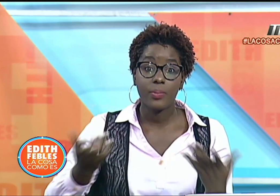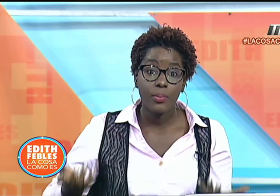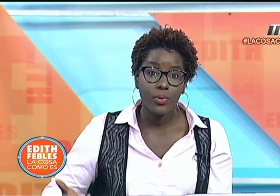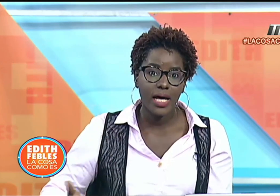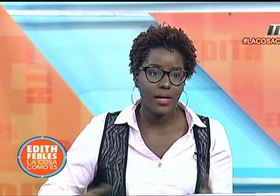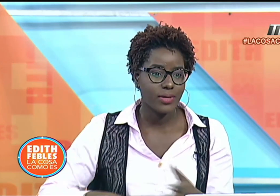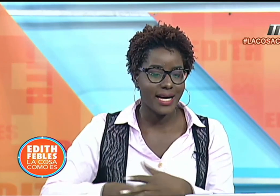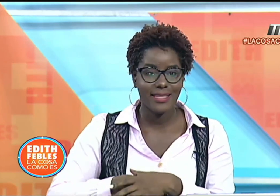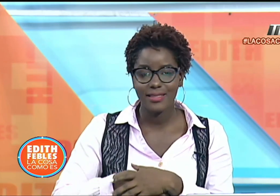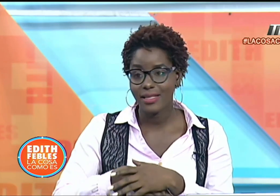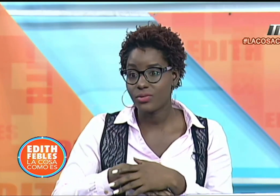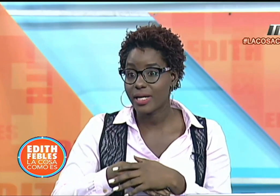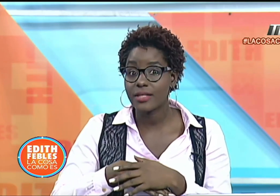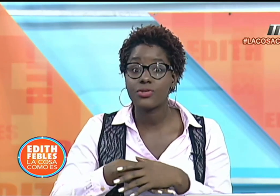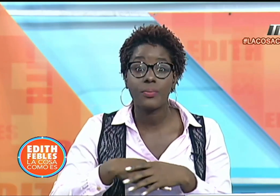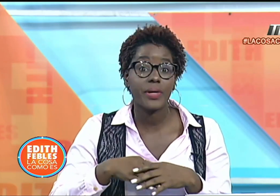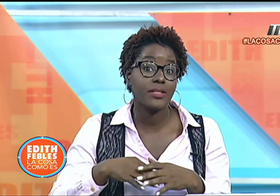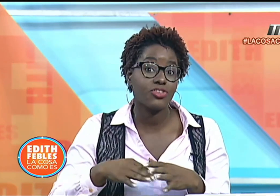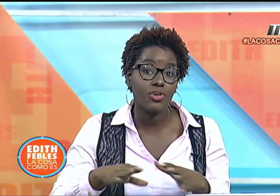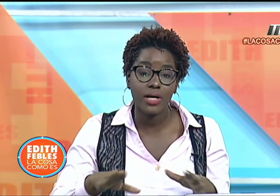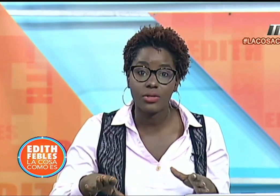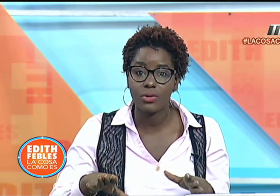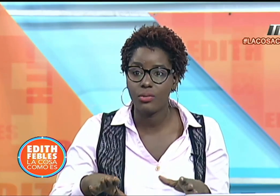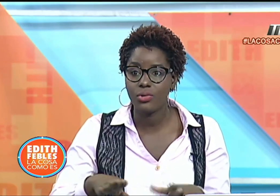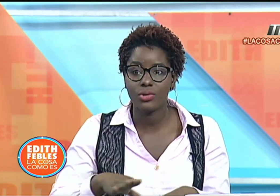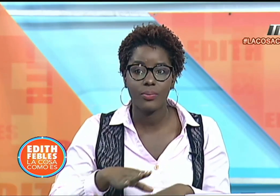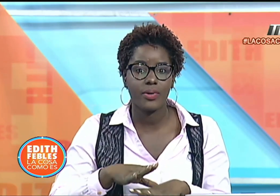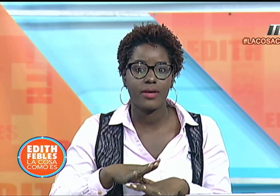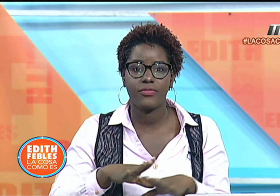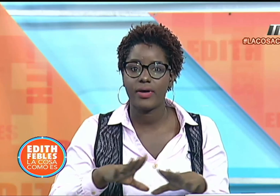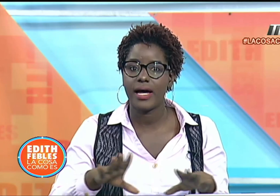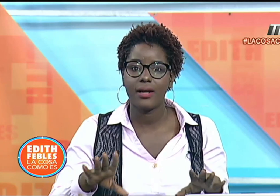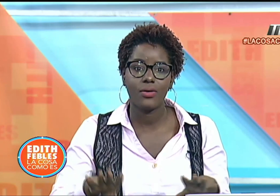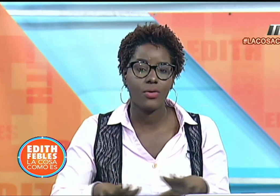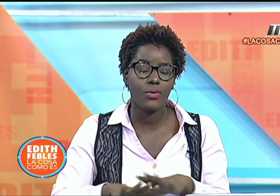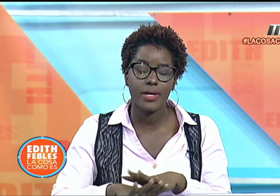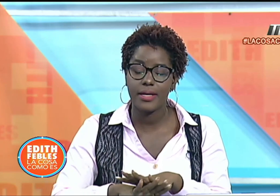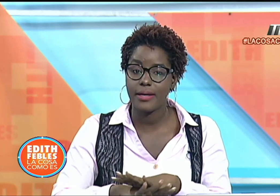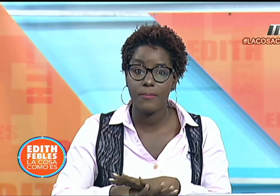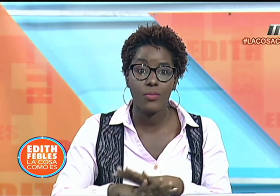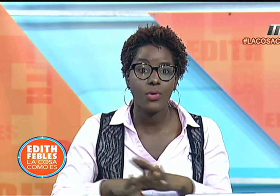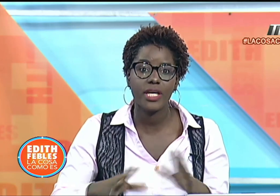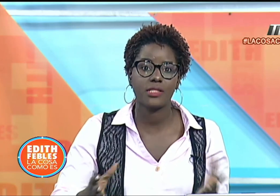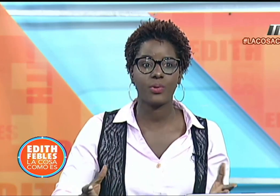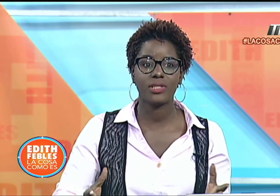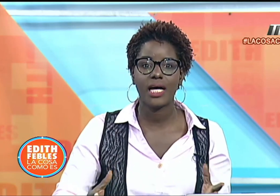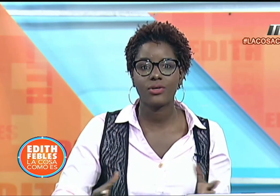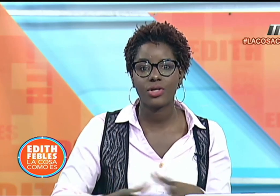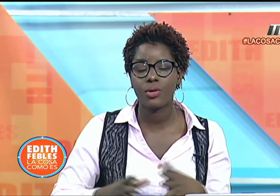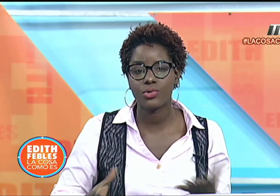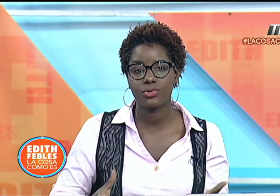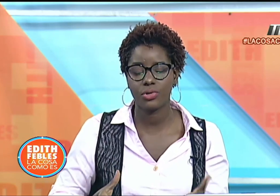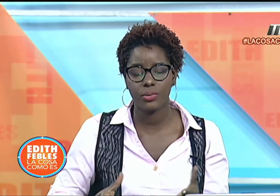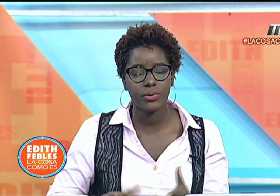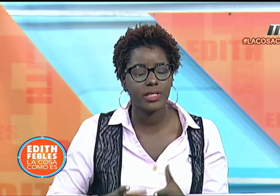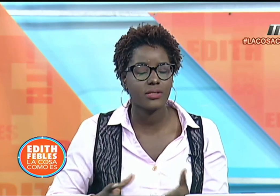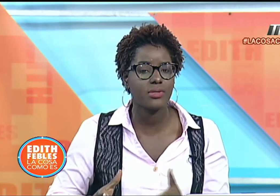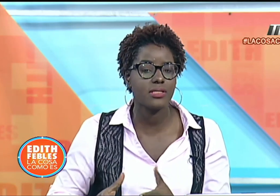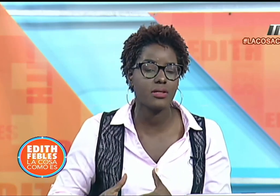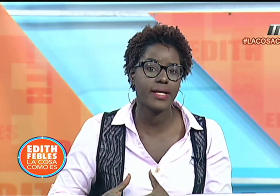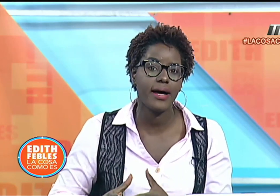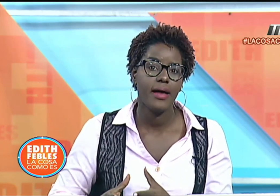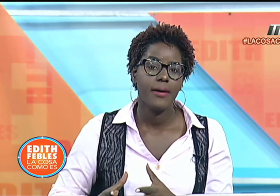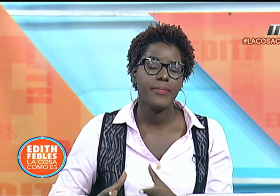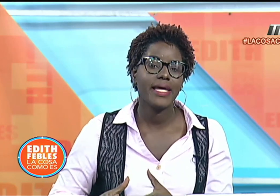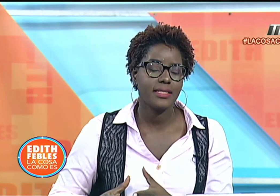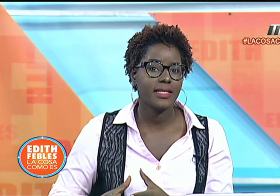nivel popular una candidatura que sorprendió a todo el mundo, porque fue algo muy espontáneo de cómo surgió Boric. Es una